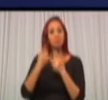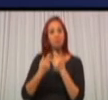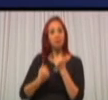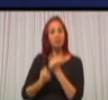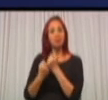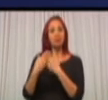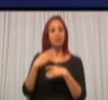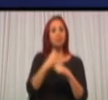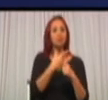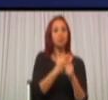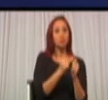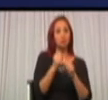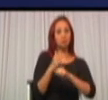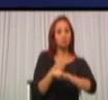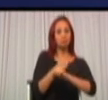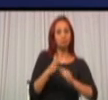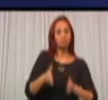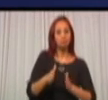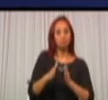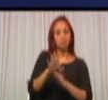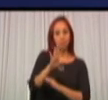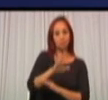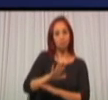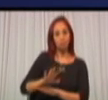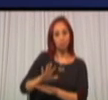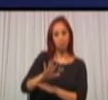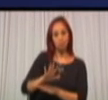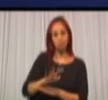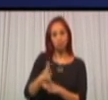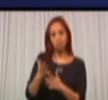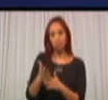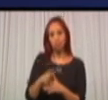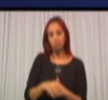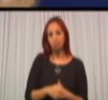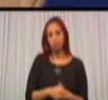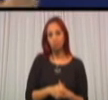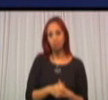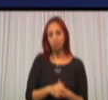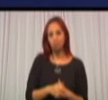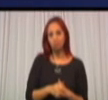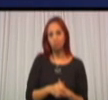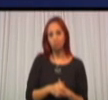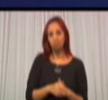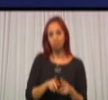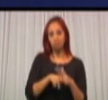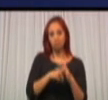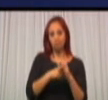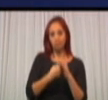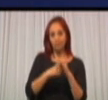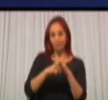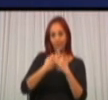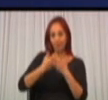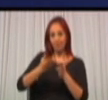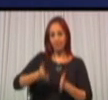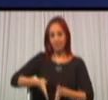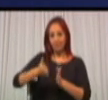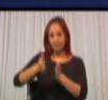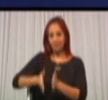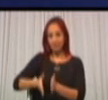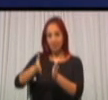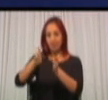haciéndole los caminos y haciéndole sus arreglos a la red BIAN,